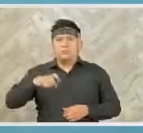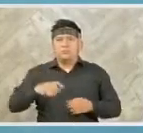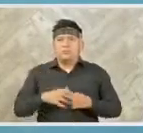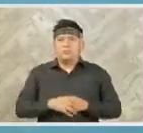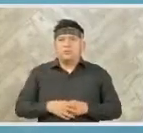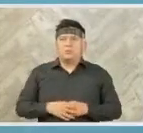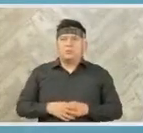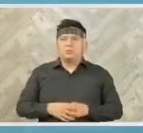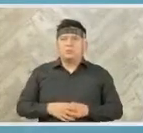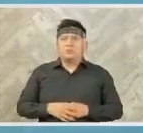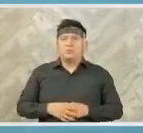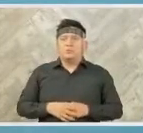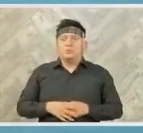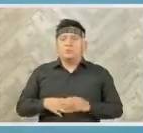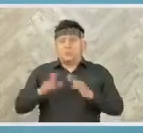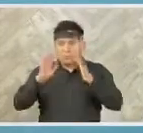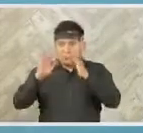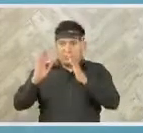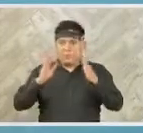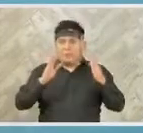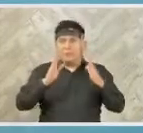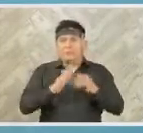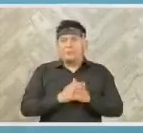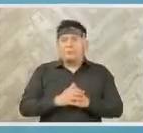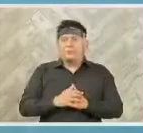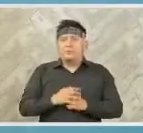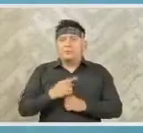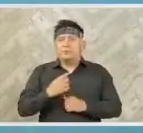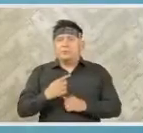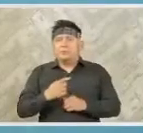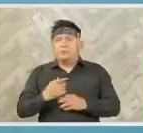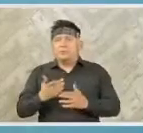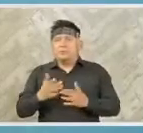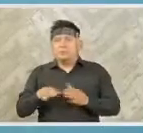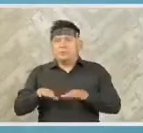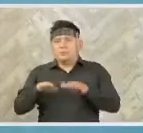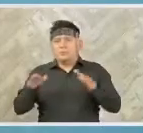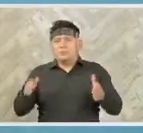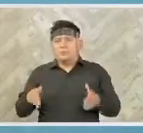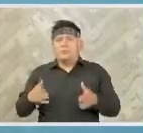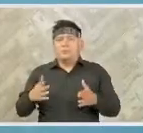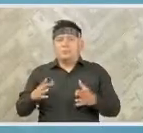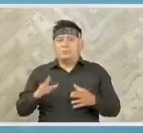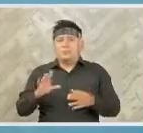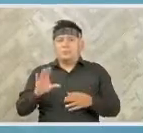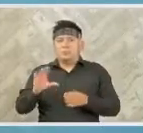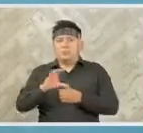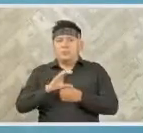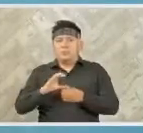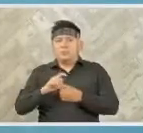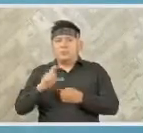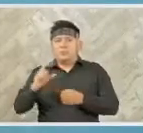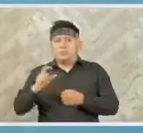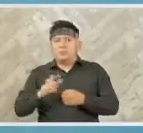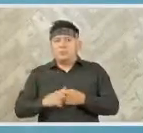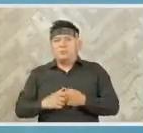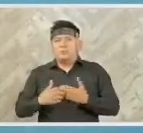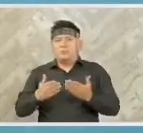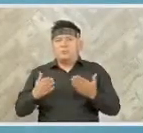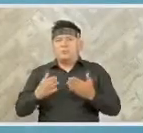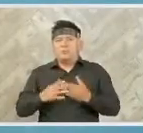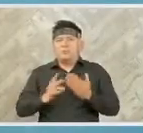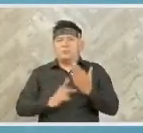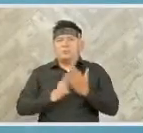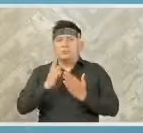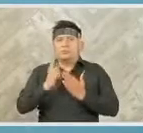priorizar las atenciones y las focalizaciones con la mesa municipal de víctimas. Logramos también que nuestros programas del plan de